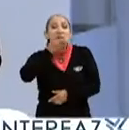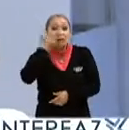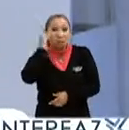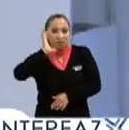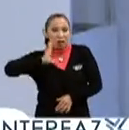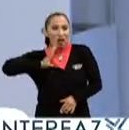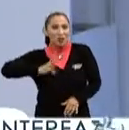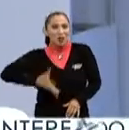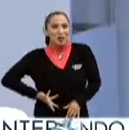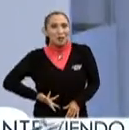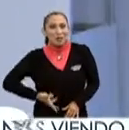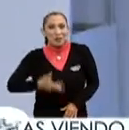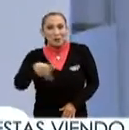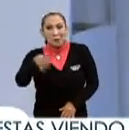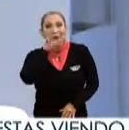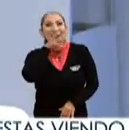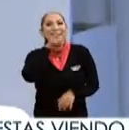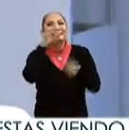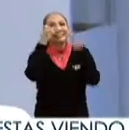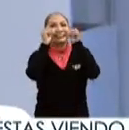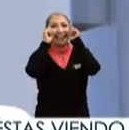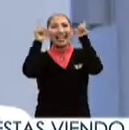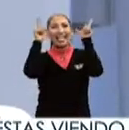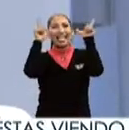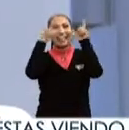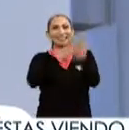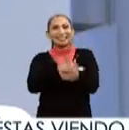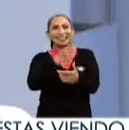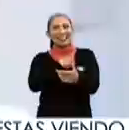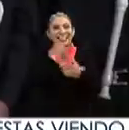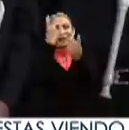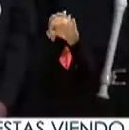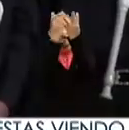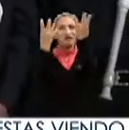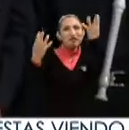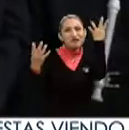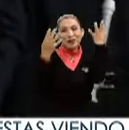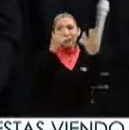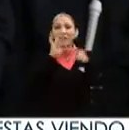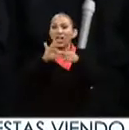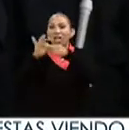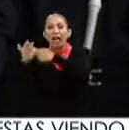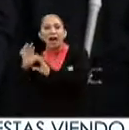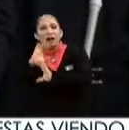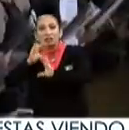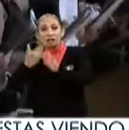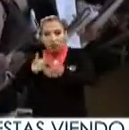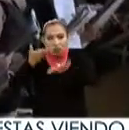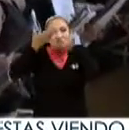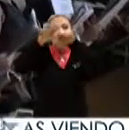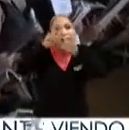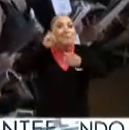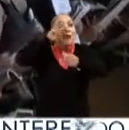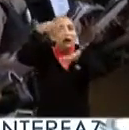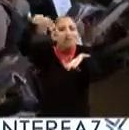el orgullo que tienen los padres de familia de ver a sus hijos, no llevándolos a ver un concierto, sino viendo los